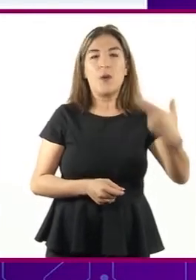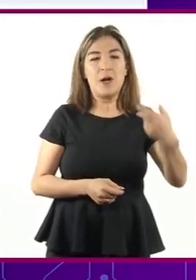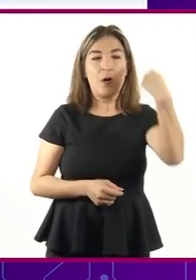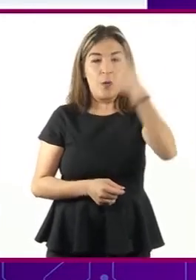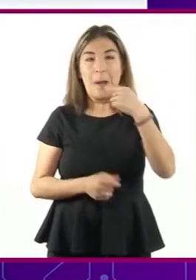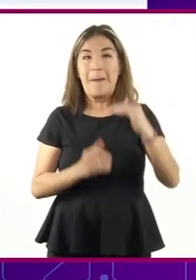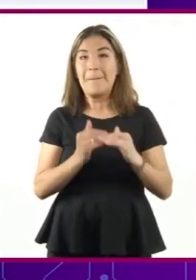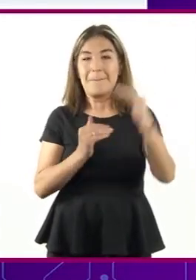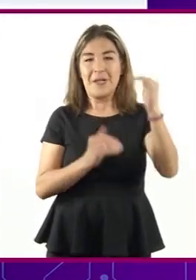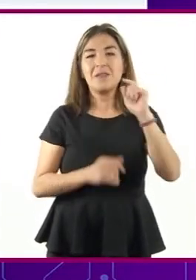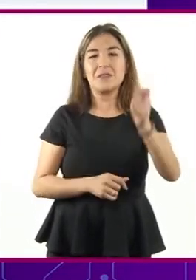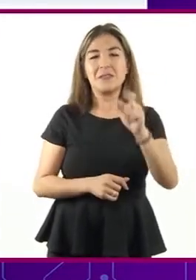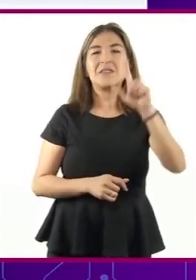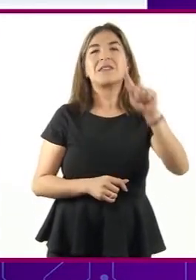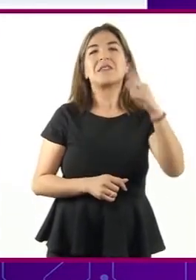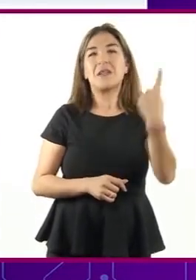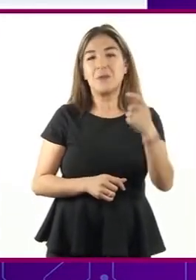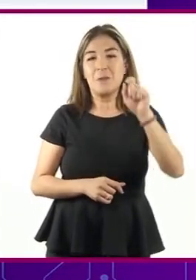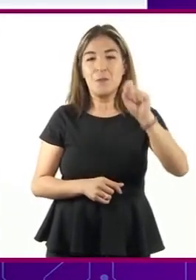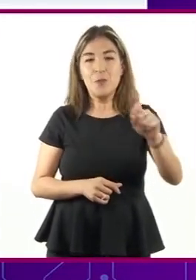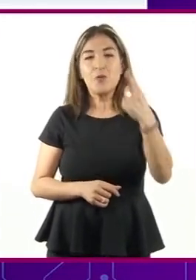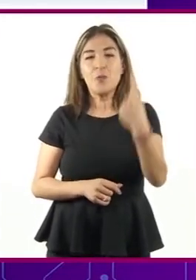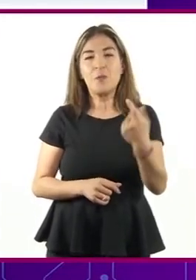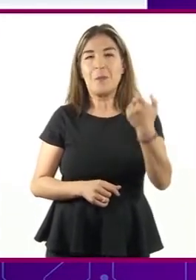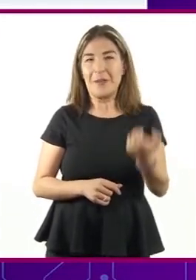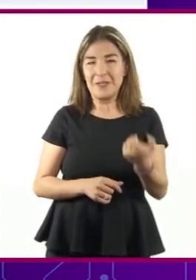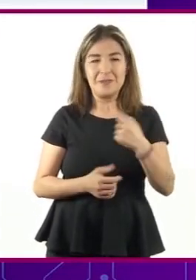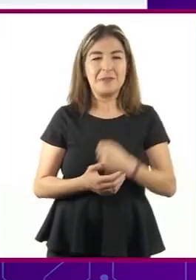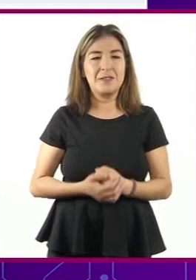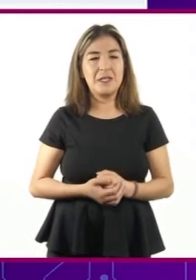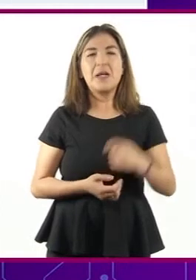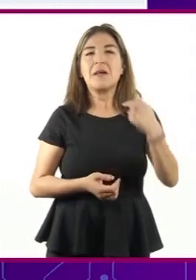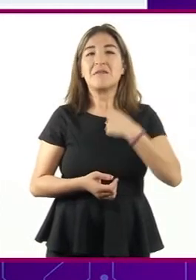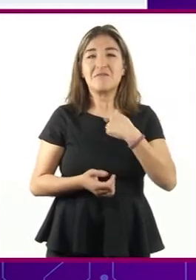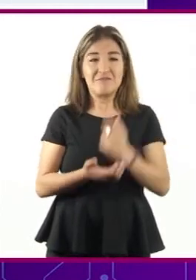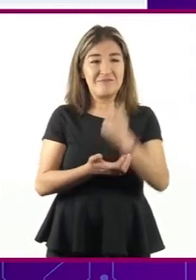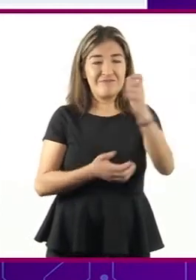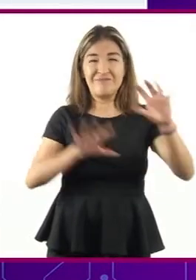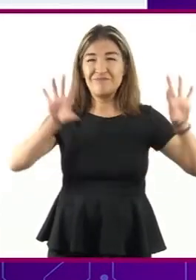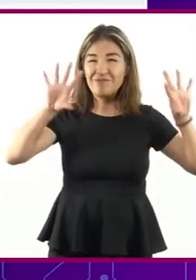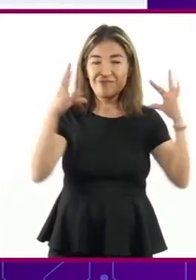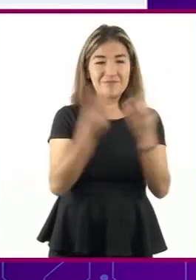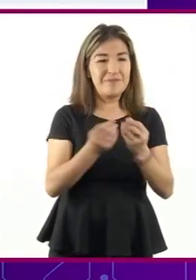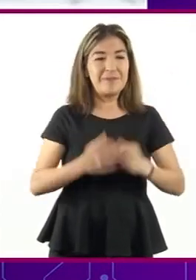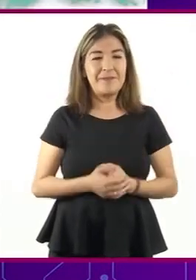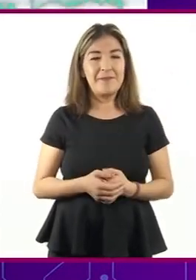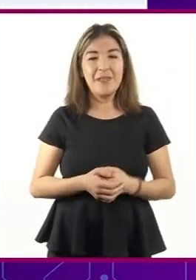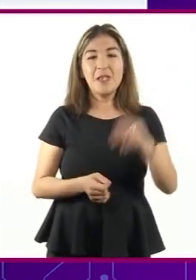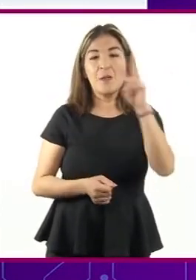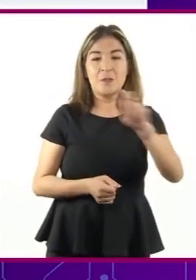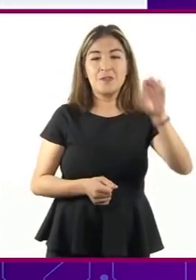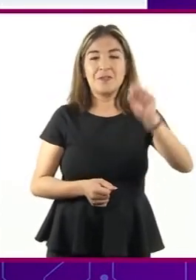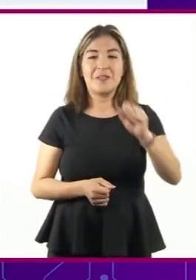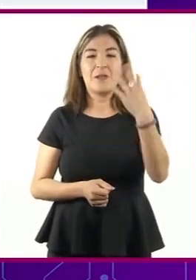son 71.41 pesos. Nuestro recibo llegaría de un total de